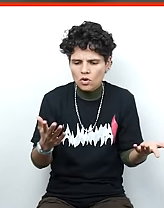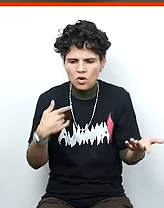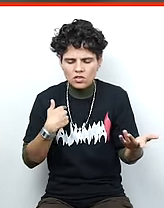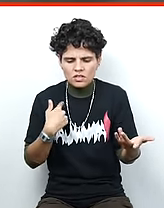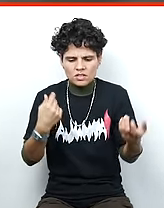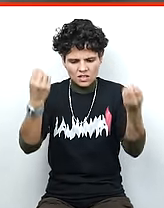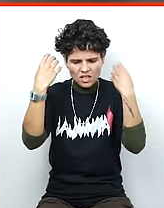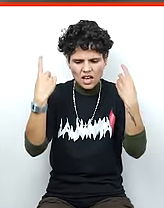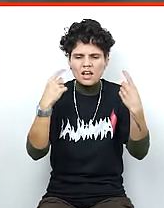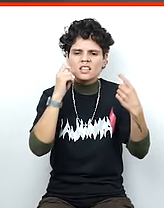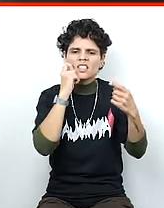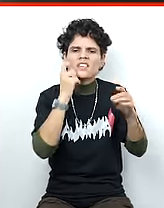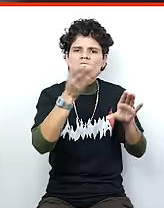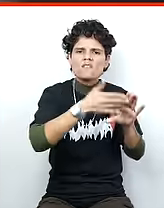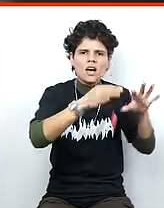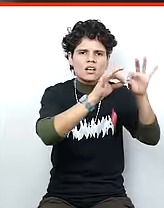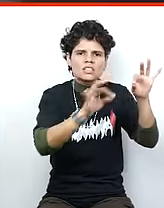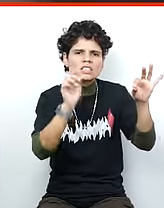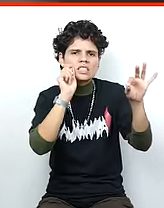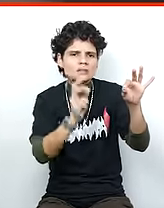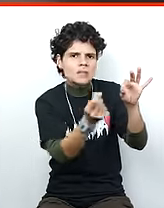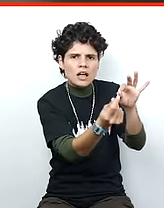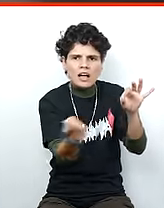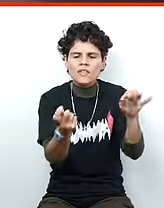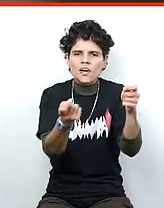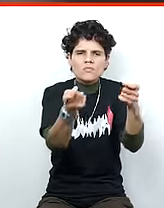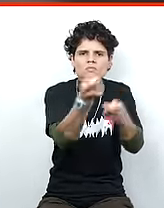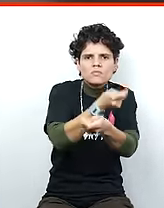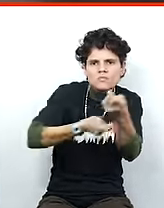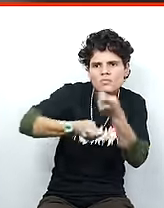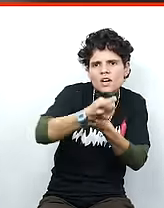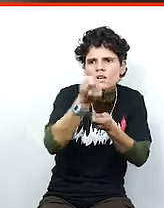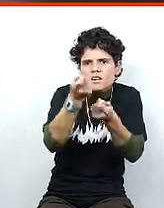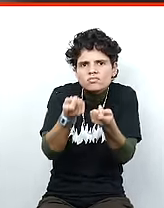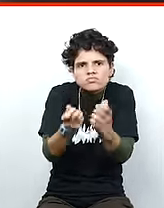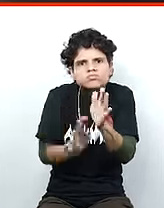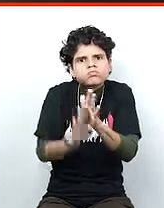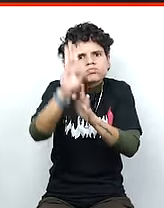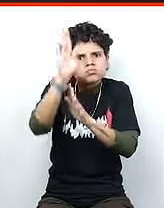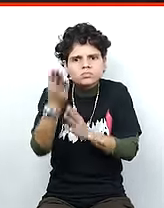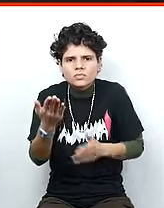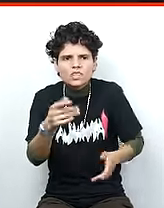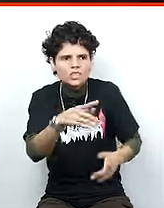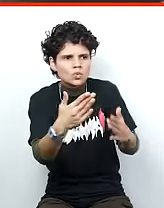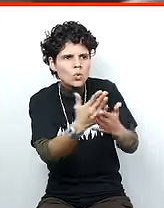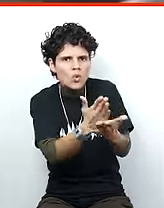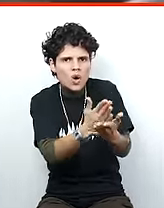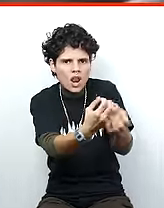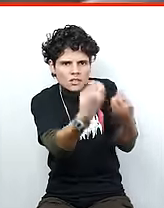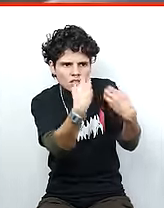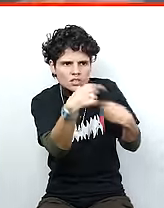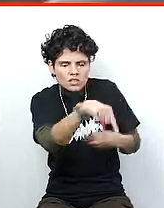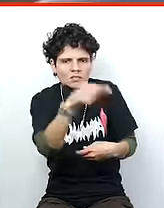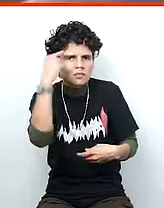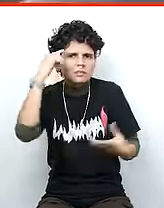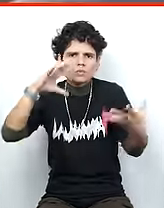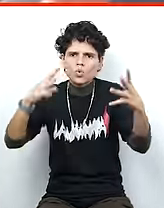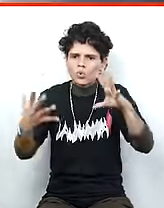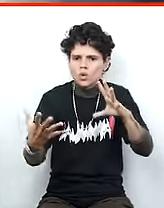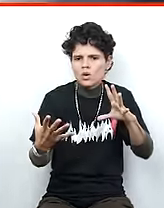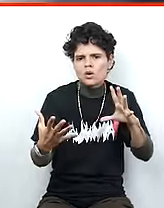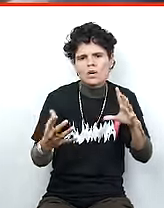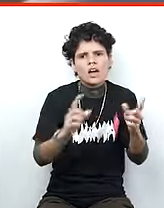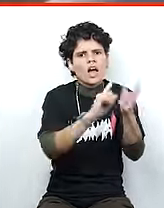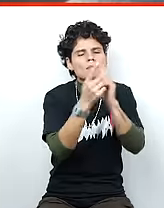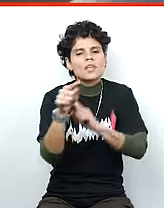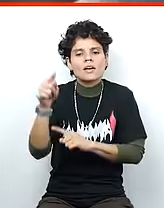es esto, las inversiones, que cómo podéis flipear la plata, o me entendías, guau, realmente buena, yo creo que el mundo cambiaría, pero